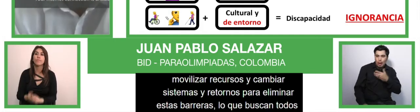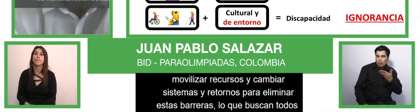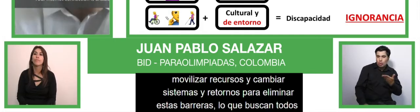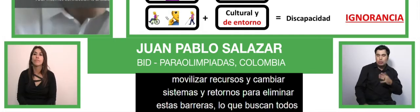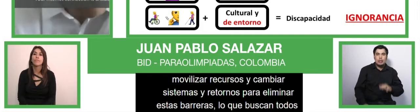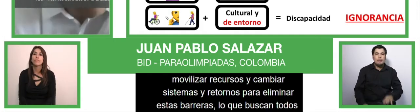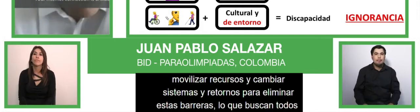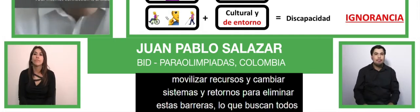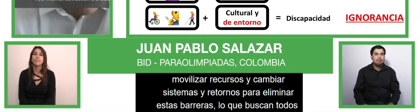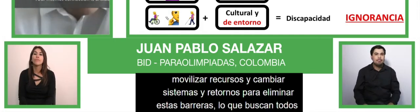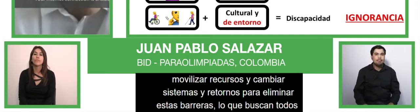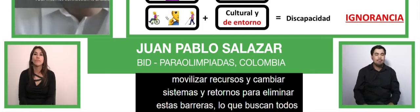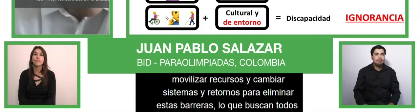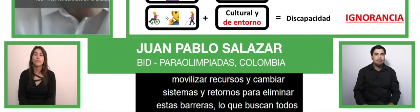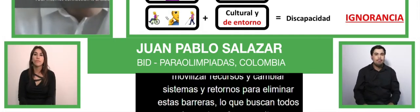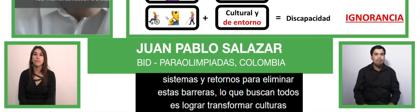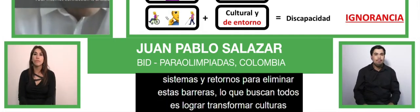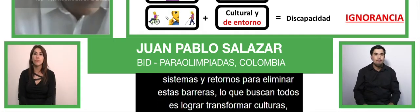Entonces,